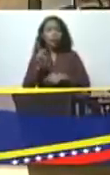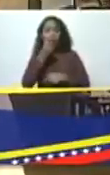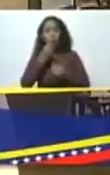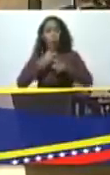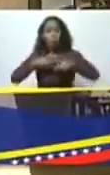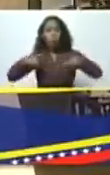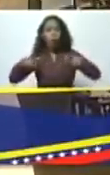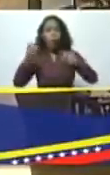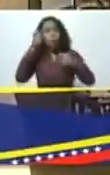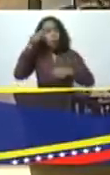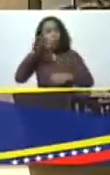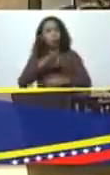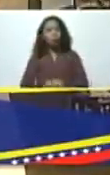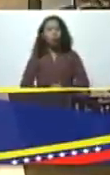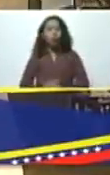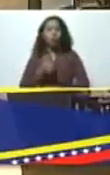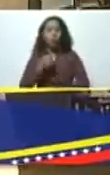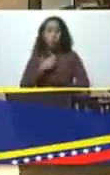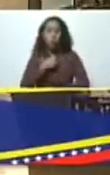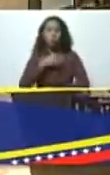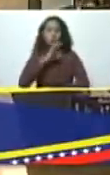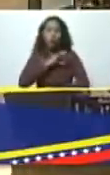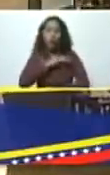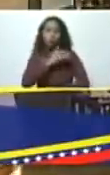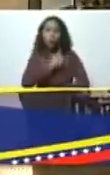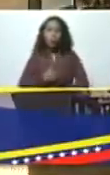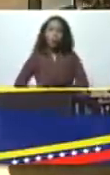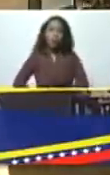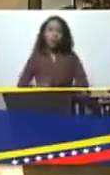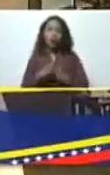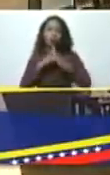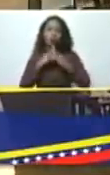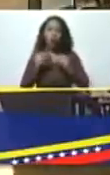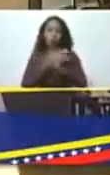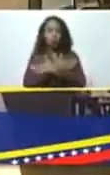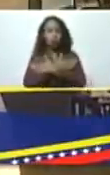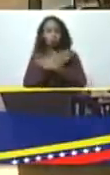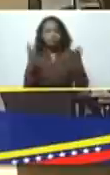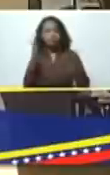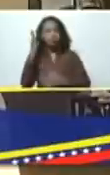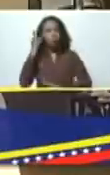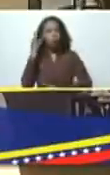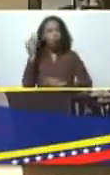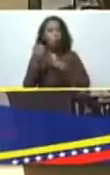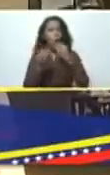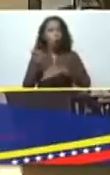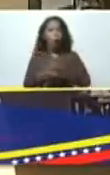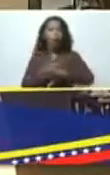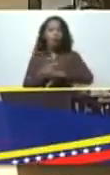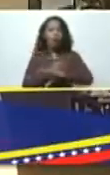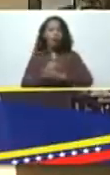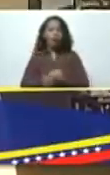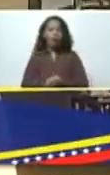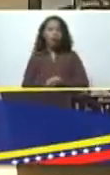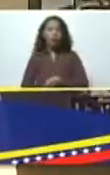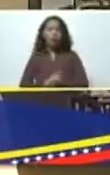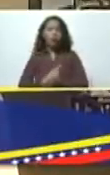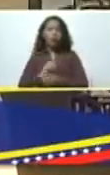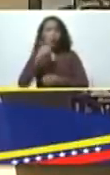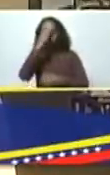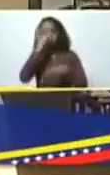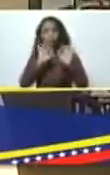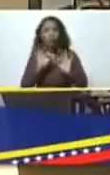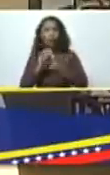pueblo. Yo, señor presidente, con toda la disposición de mujer como gobernadora, no le quepa duda,